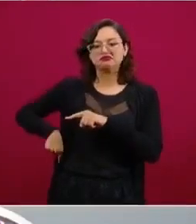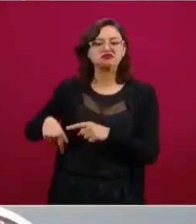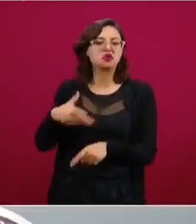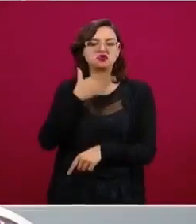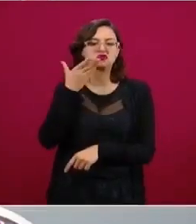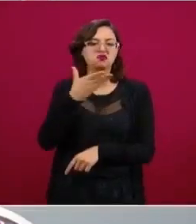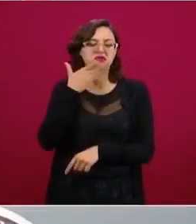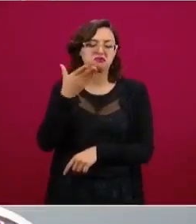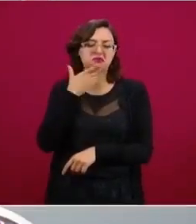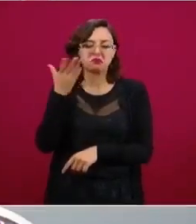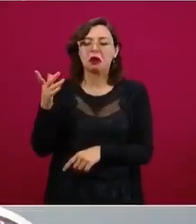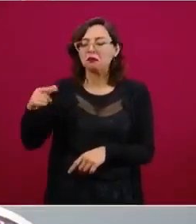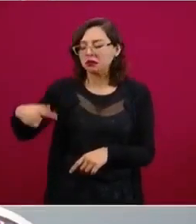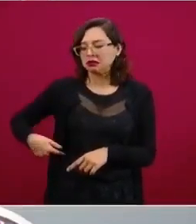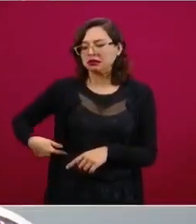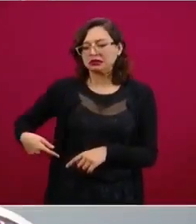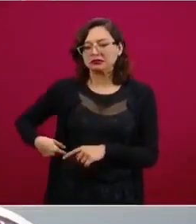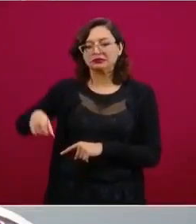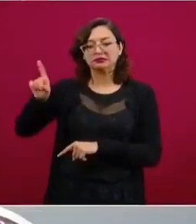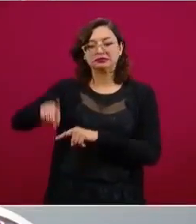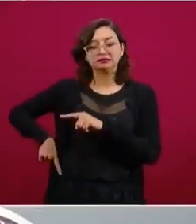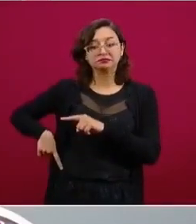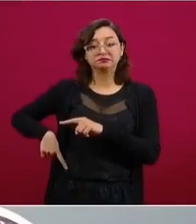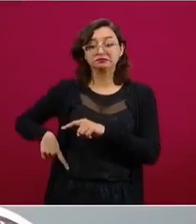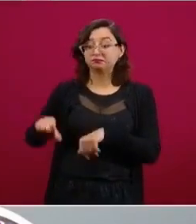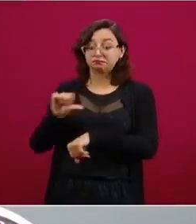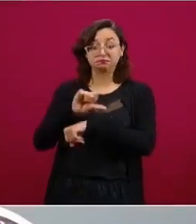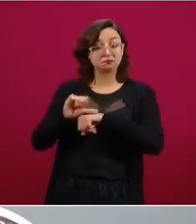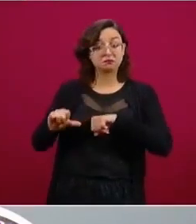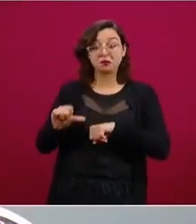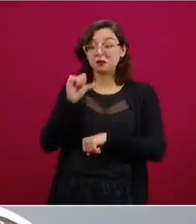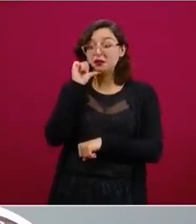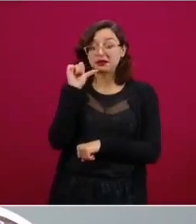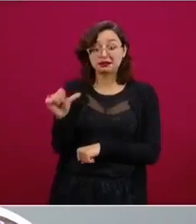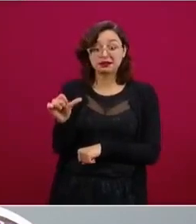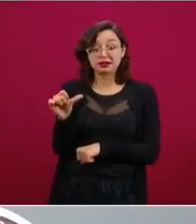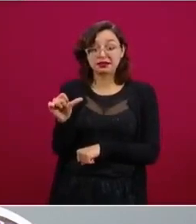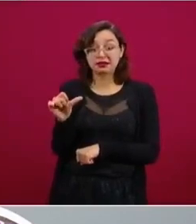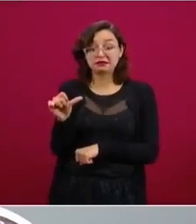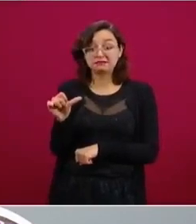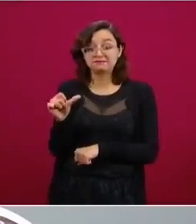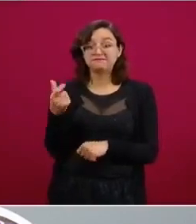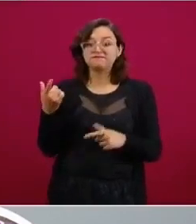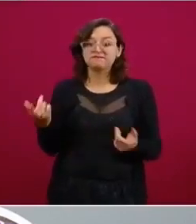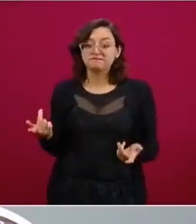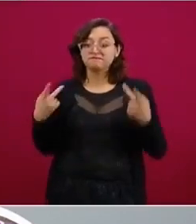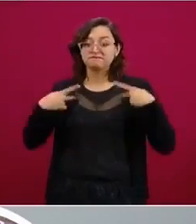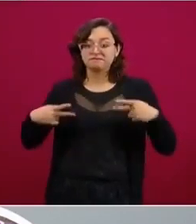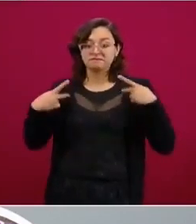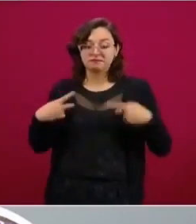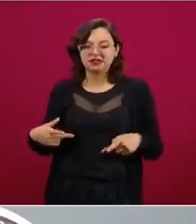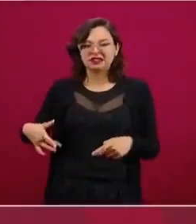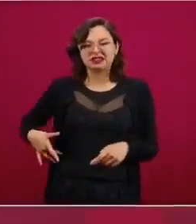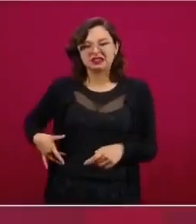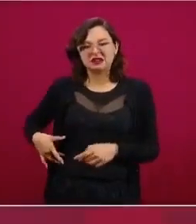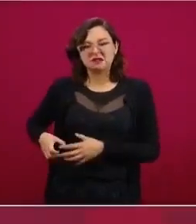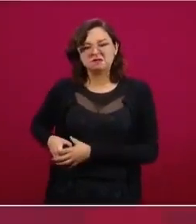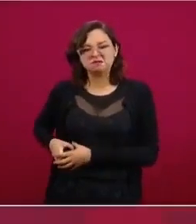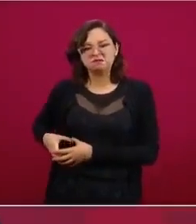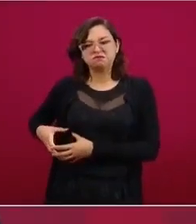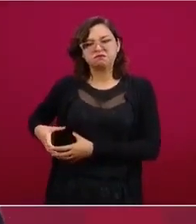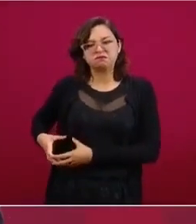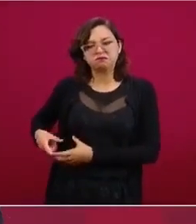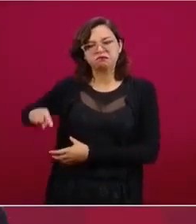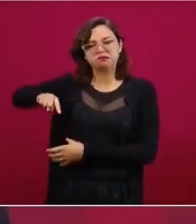comunes, si no operamos, la persona tiene un problema de que el apéndice se ulcera,